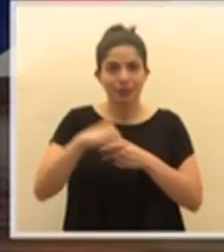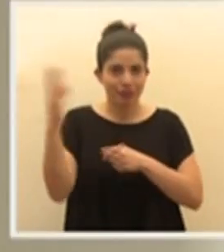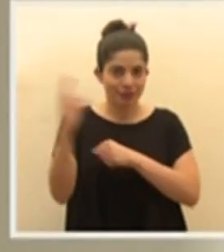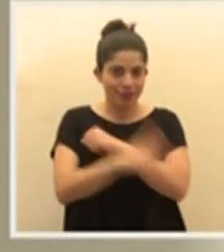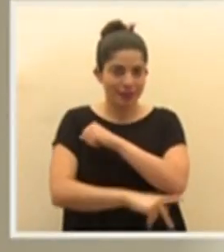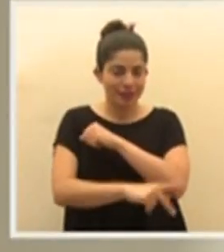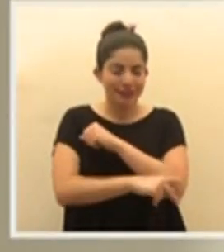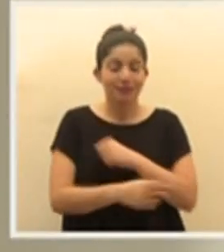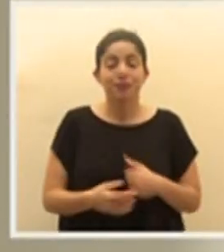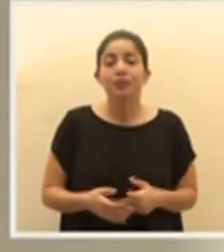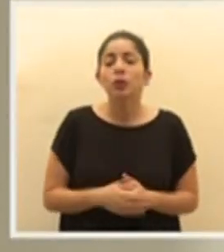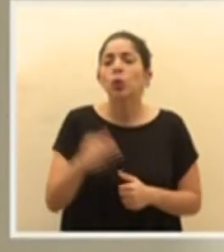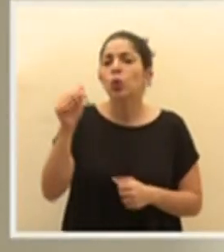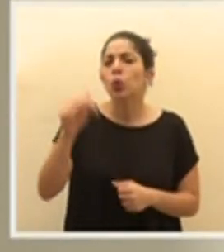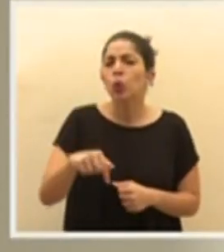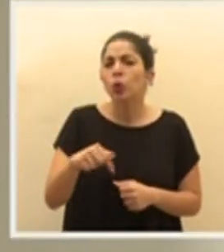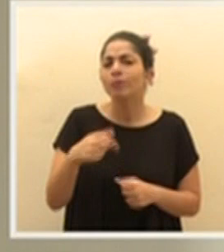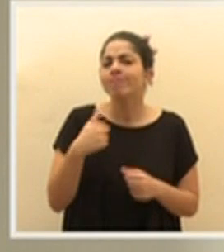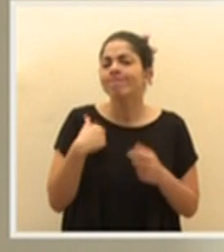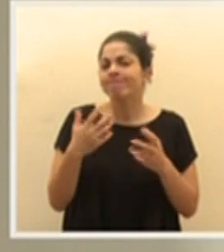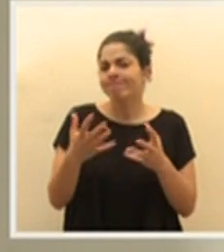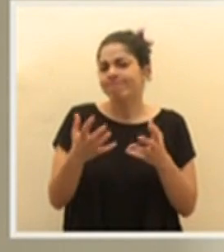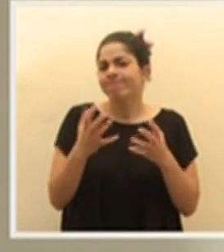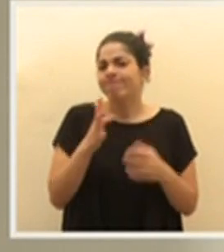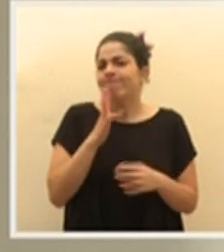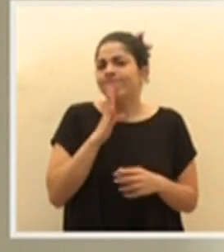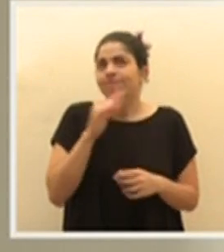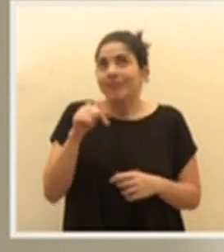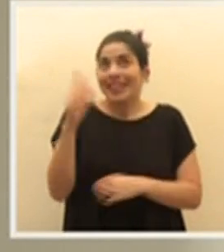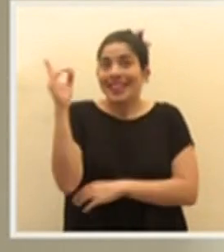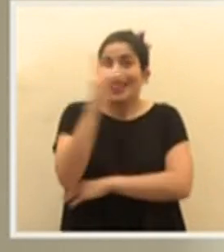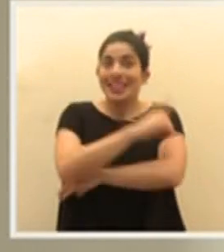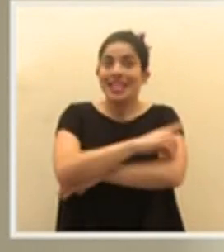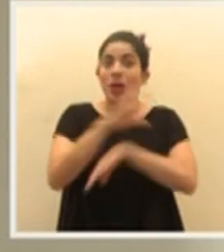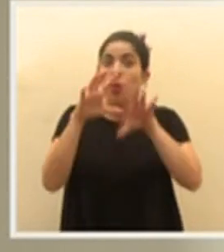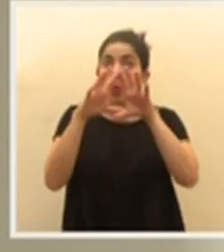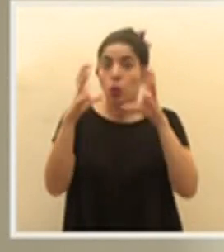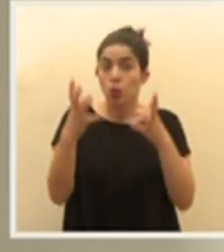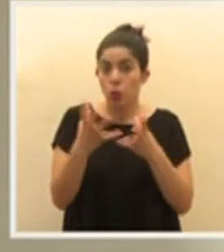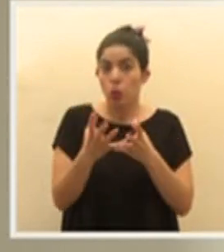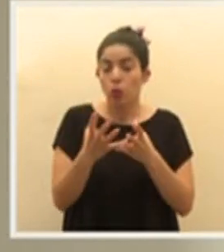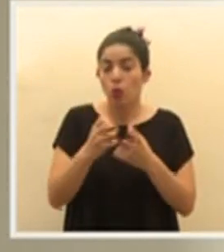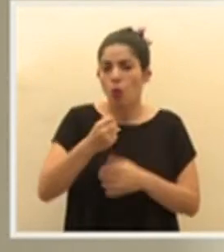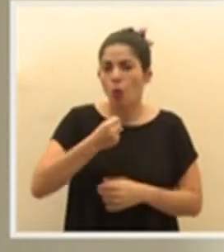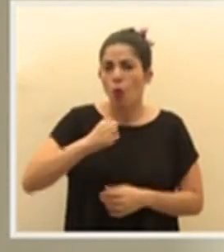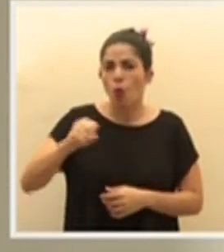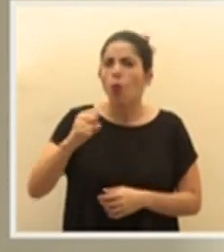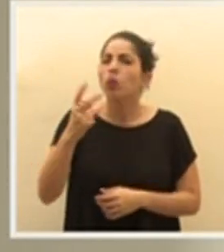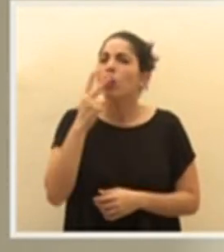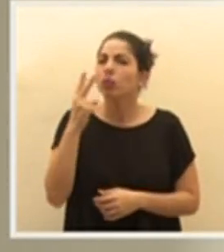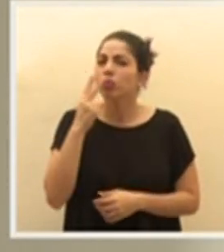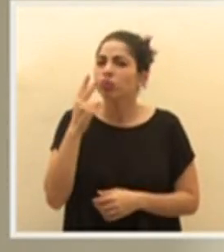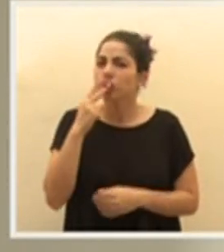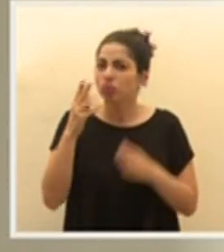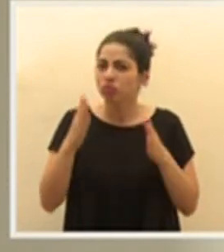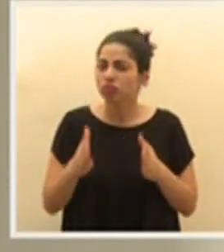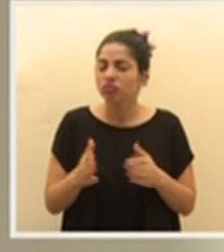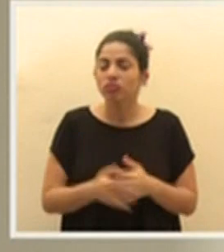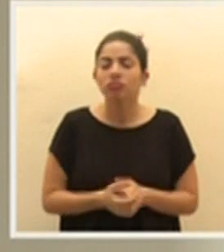Hoy quisiera abordar en el Día Mundial en contra del tabaquismo,